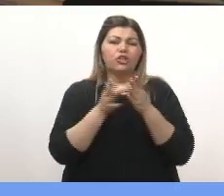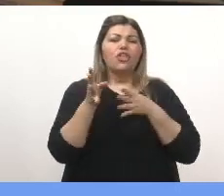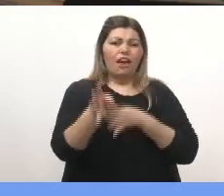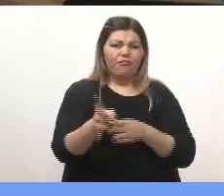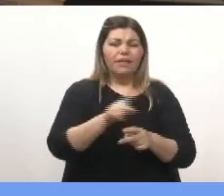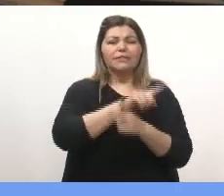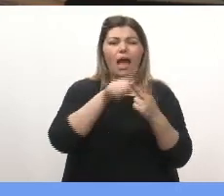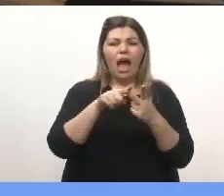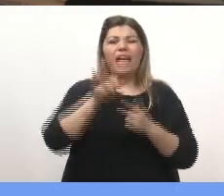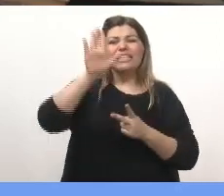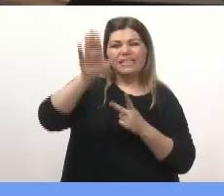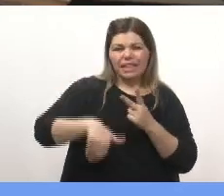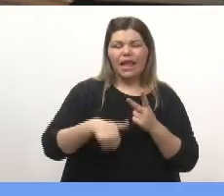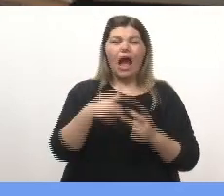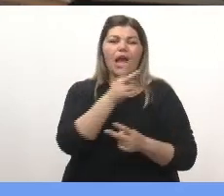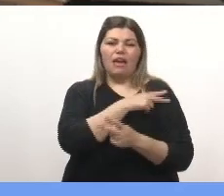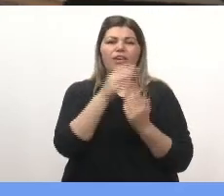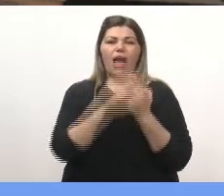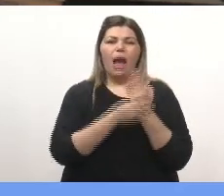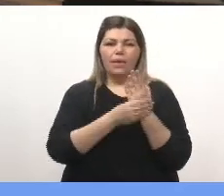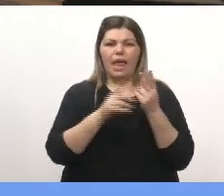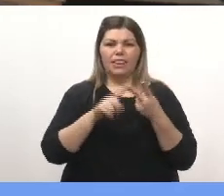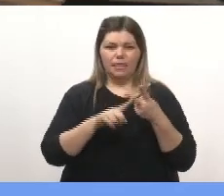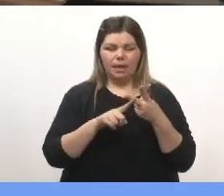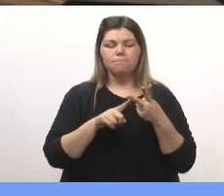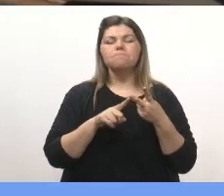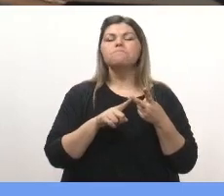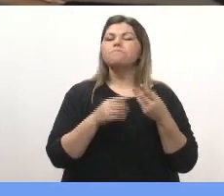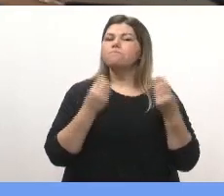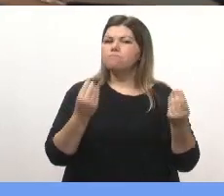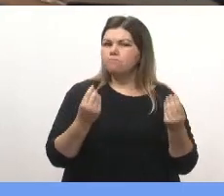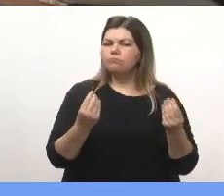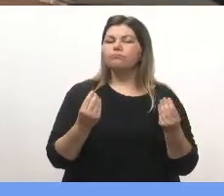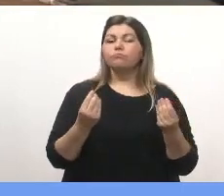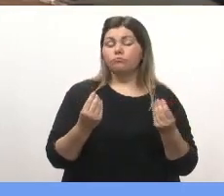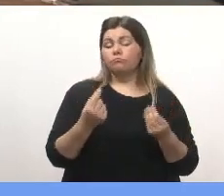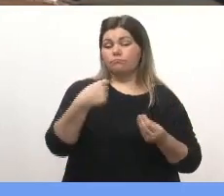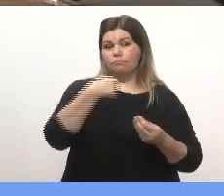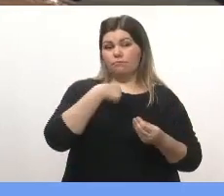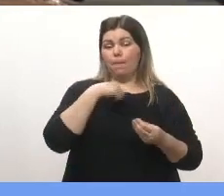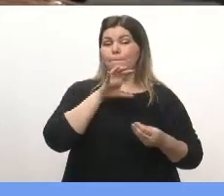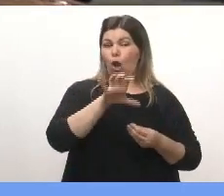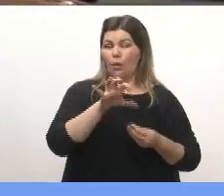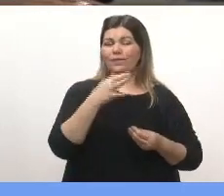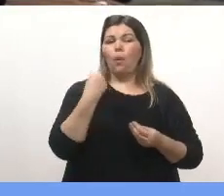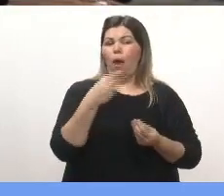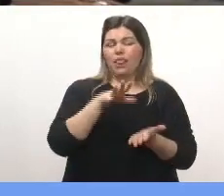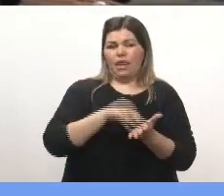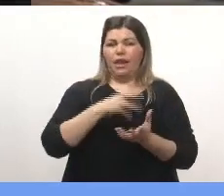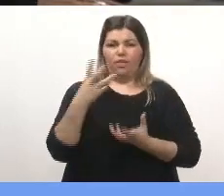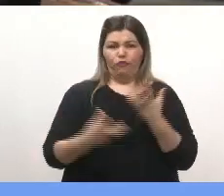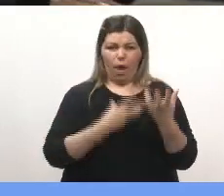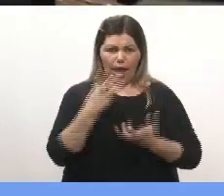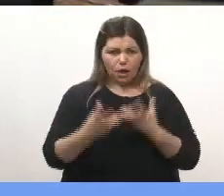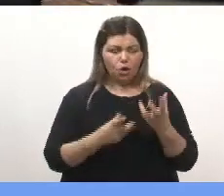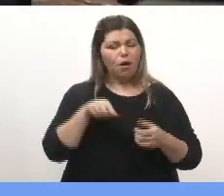la citación del Jefe de Gabinete. En razón de que en mi provincia, la provincia de Tierra del Fuego, se